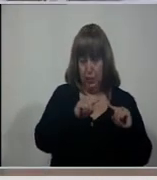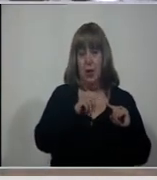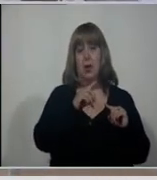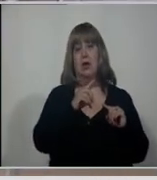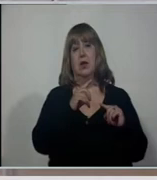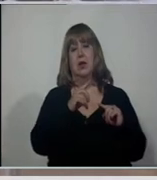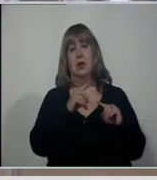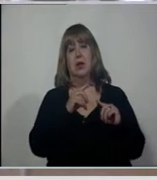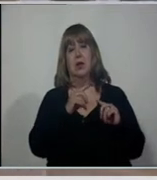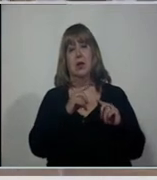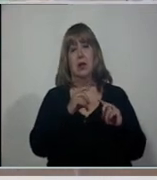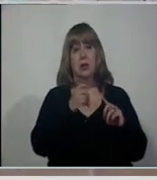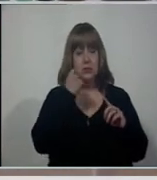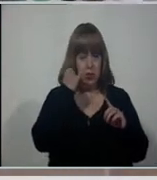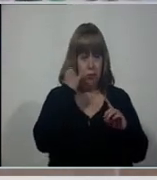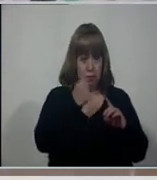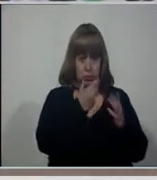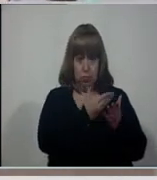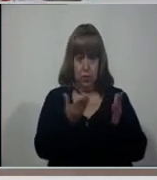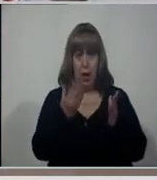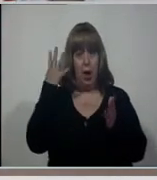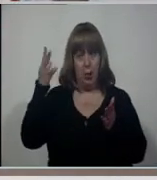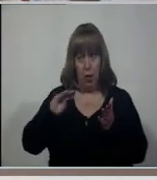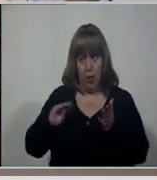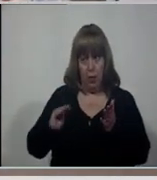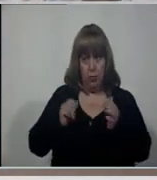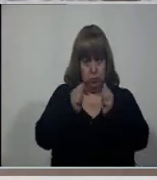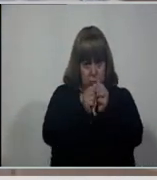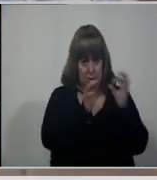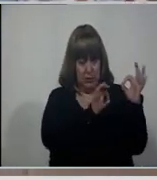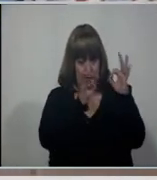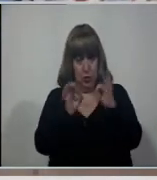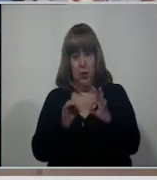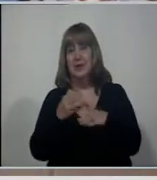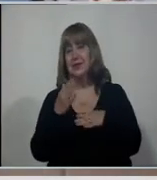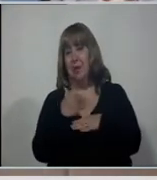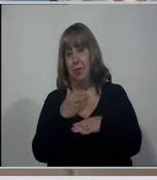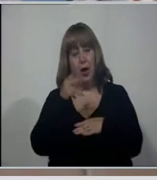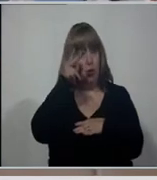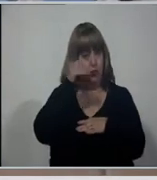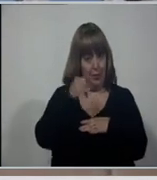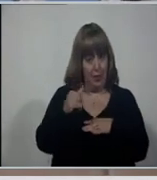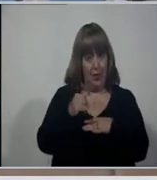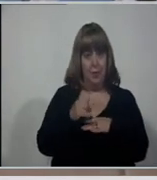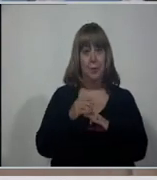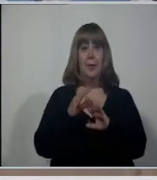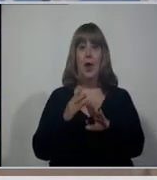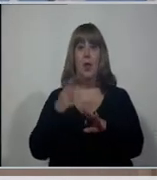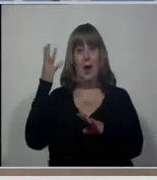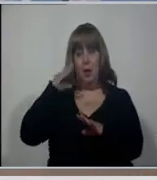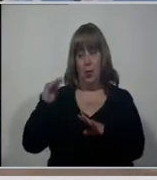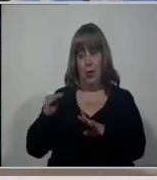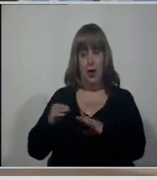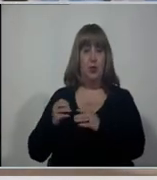pueden ver en imágenes aquí ya con sus abogados se ha hecho presente desde temprano 830 vamos a hablar con su abogado defensor